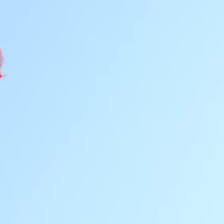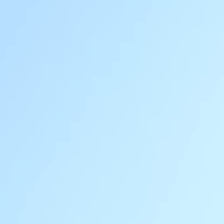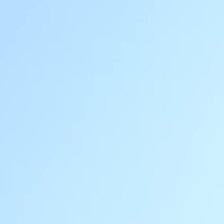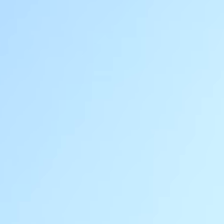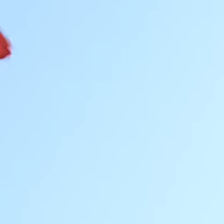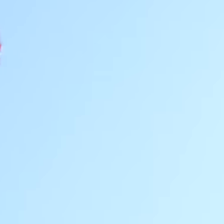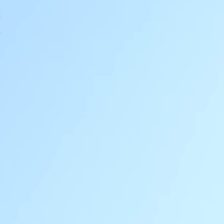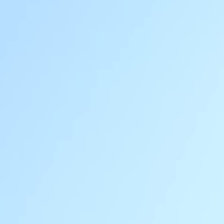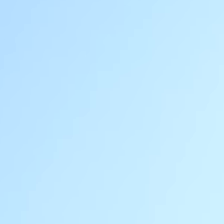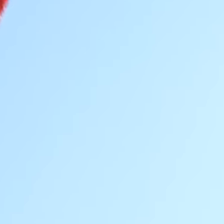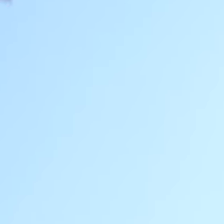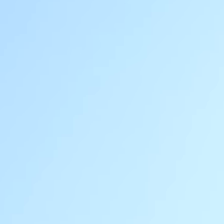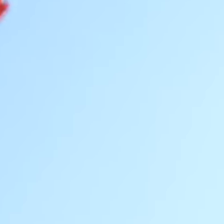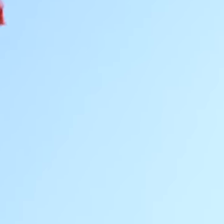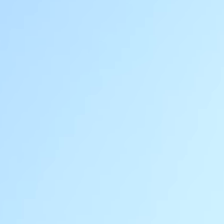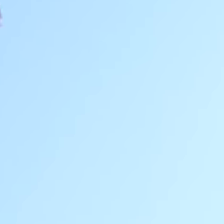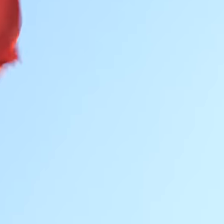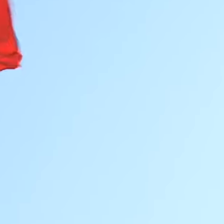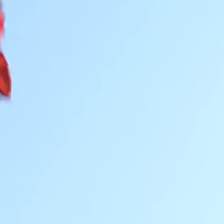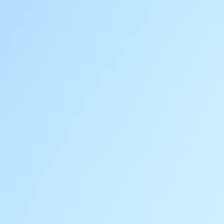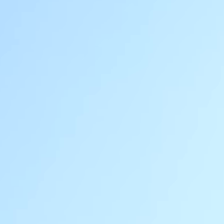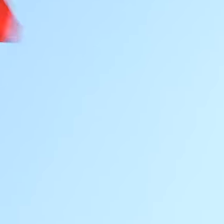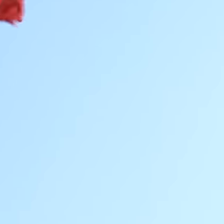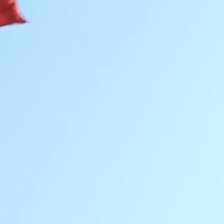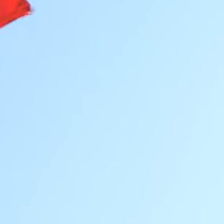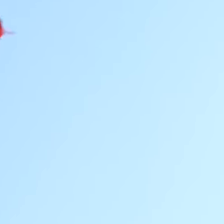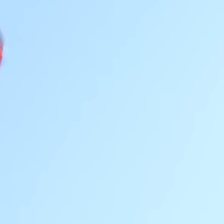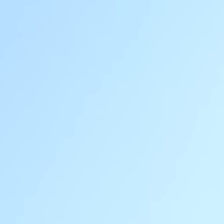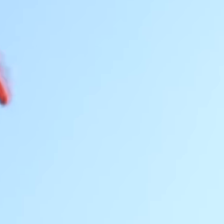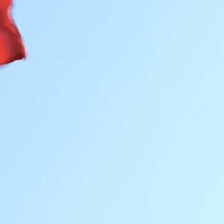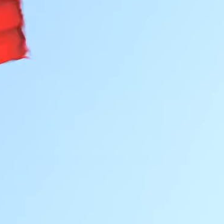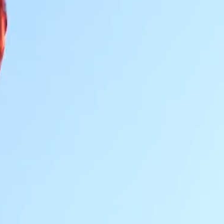porque fue el primer gobierno en ayudarnos,